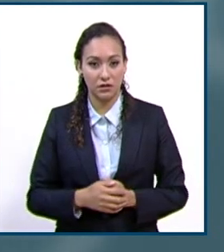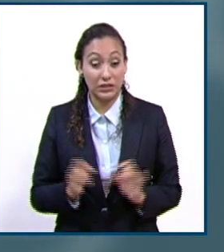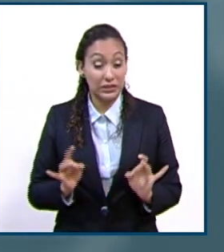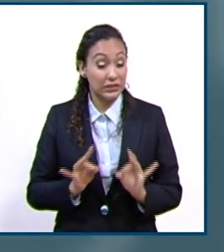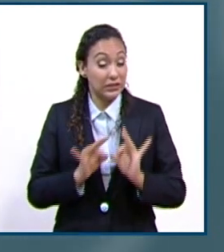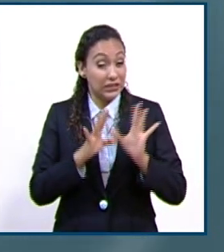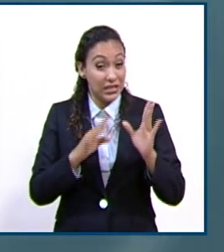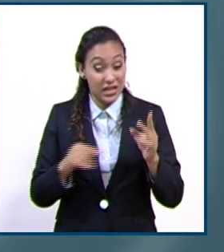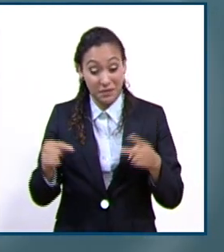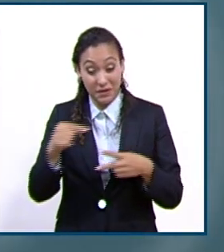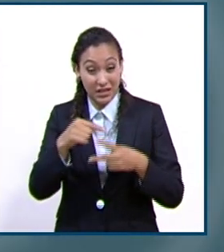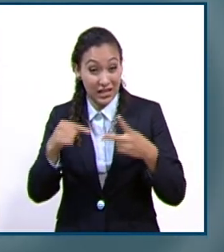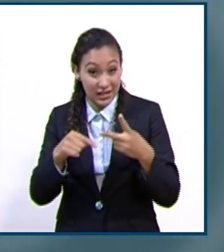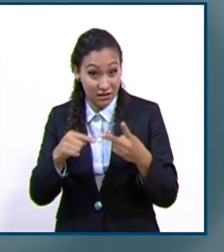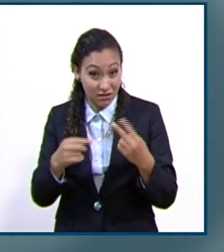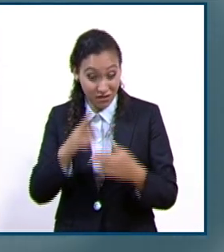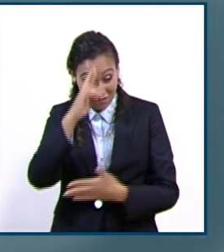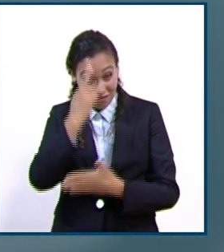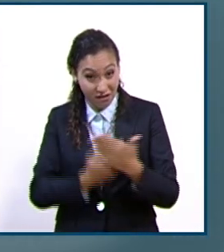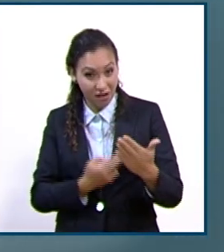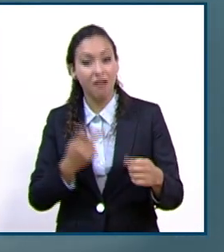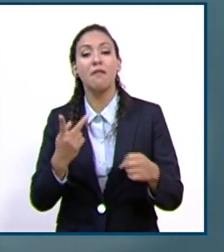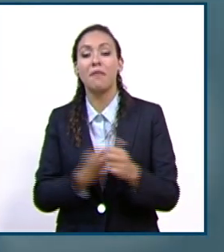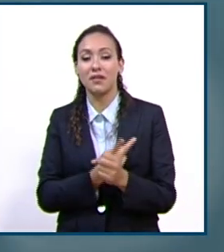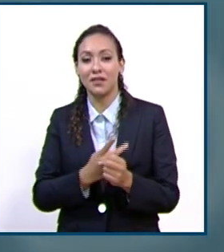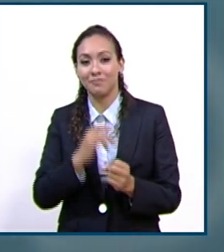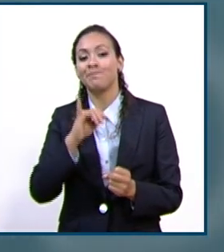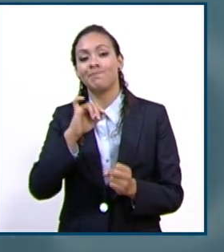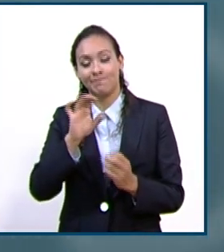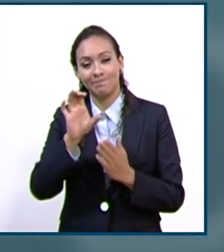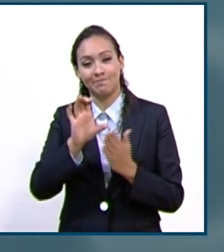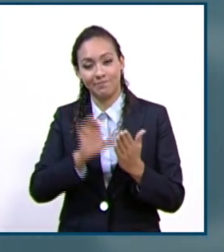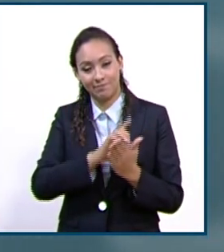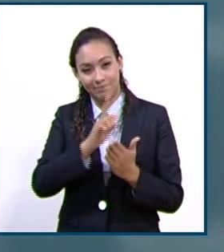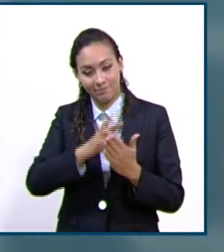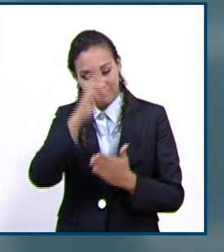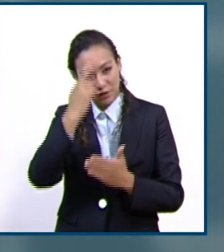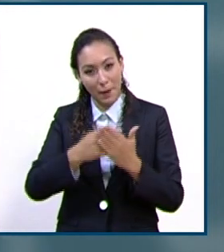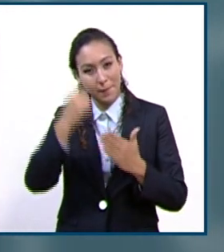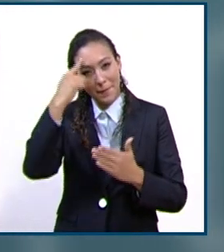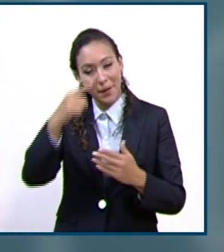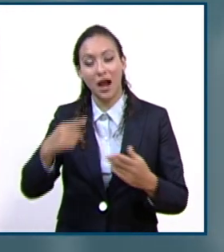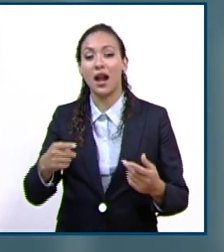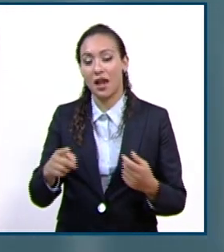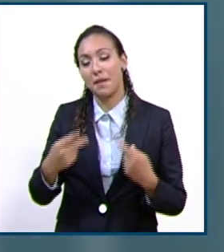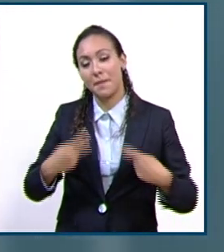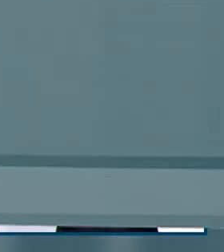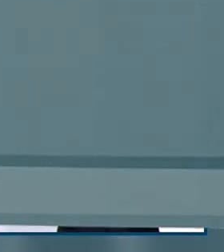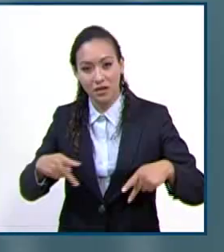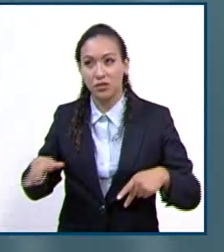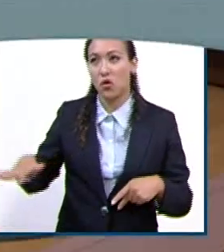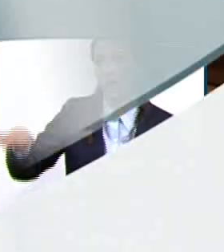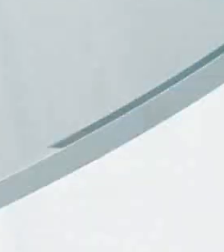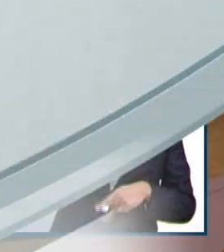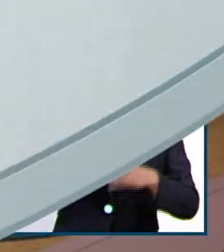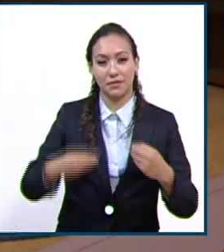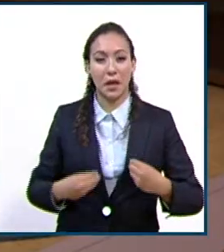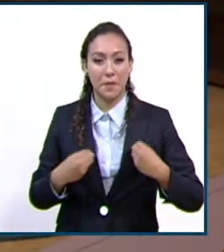de estas dos dimensiones constituye una violación al derecho a un medio ambiente sano.